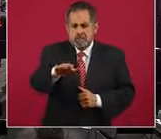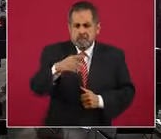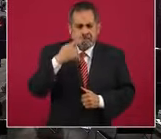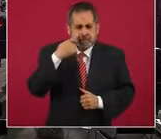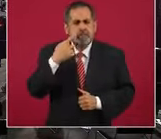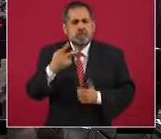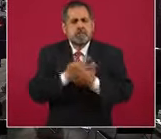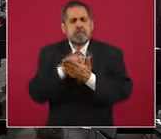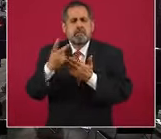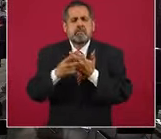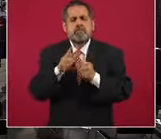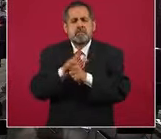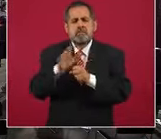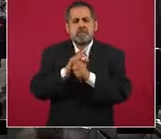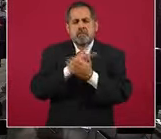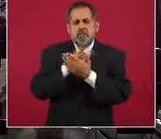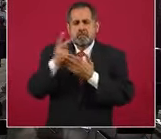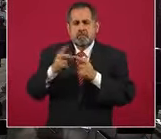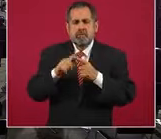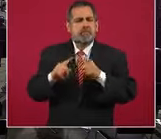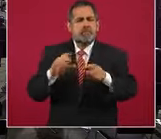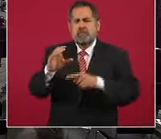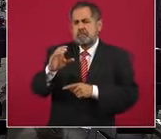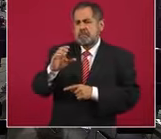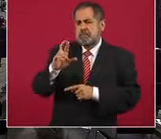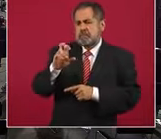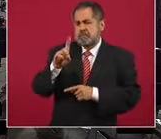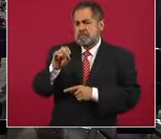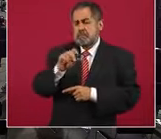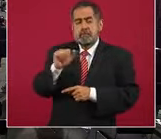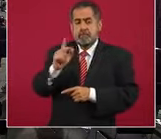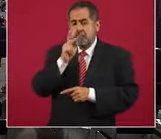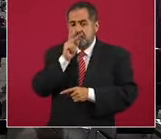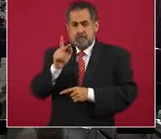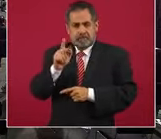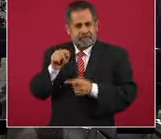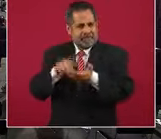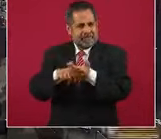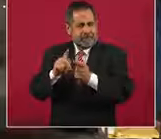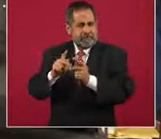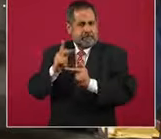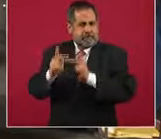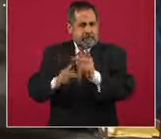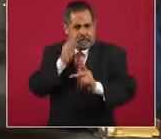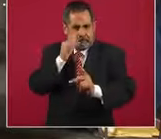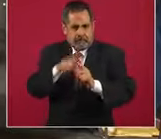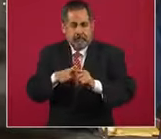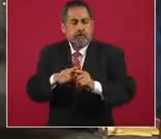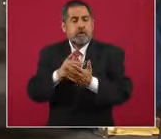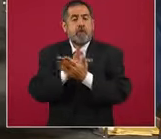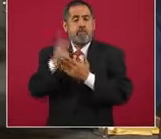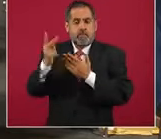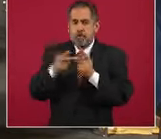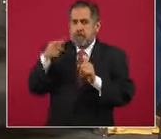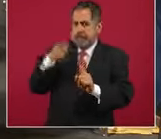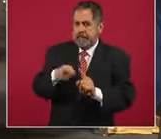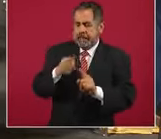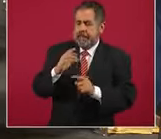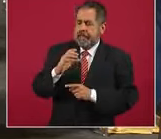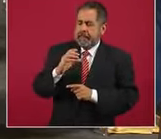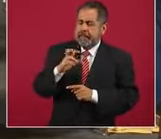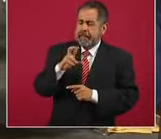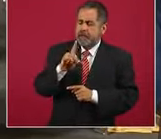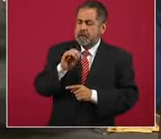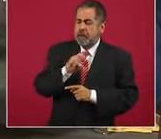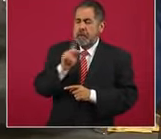qué programas son. Es crédito a la palabra, presidente. Sí. Estos casos específicos es del programa Crédito a la Palabra